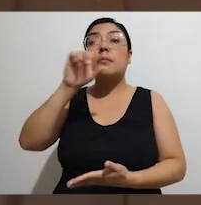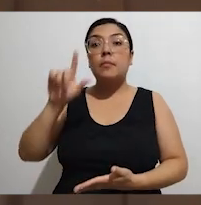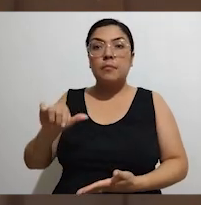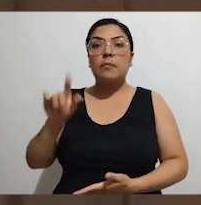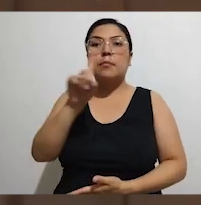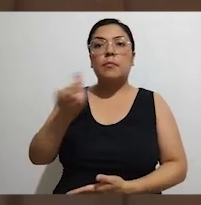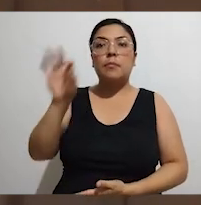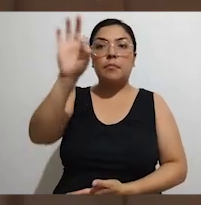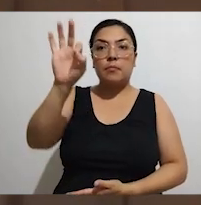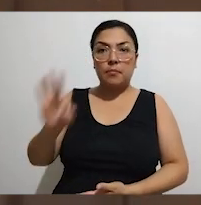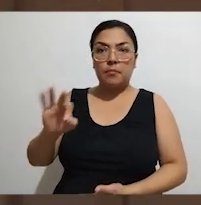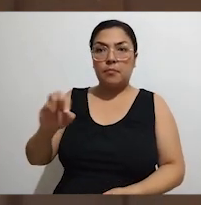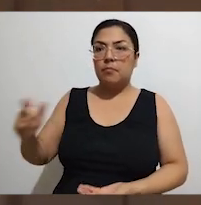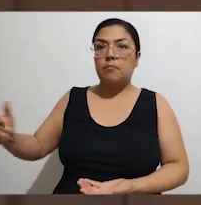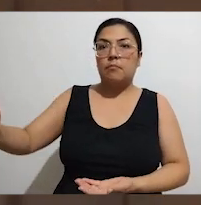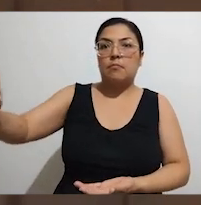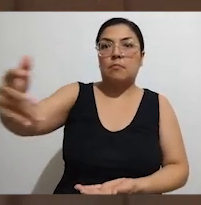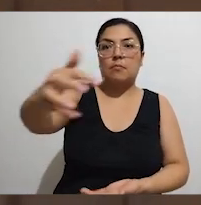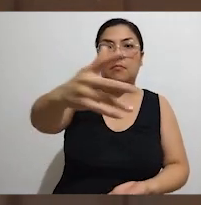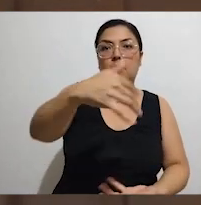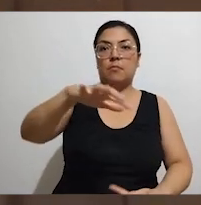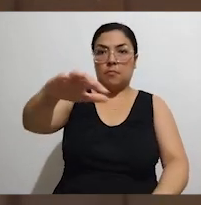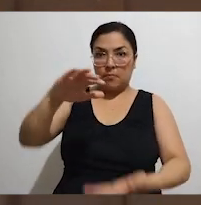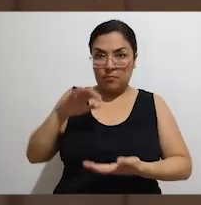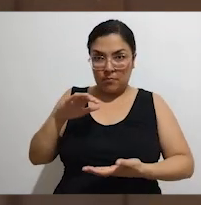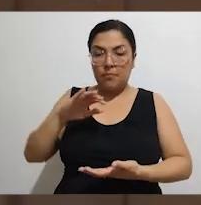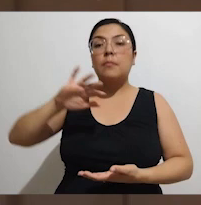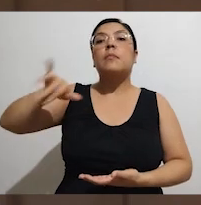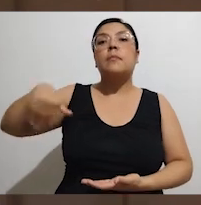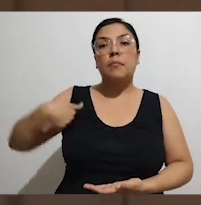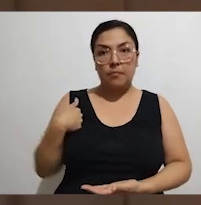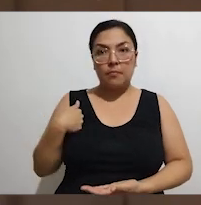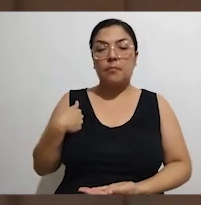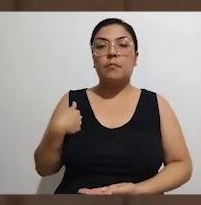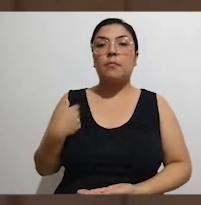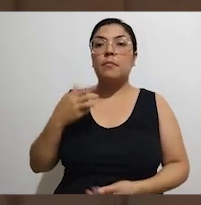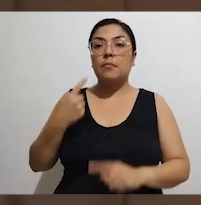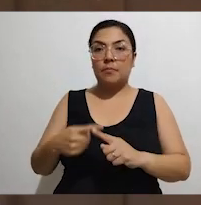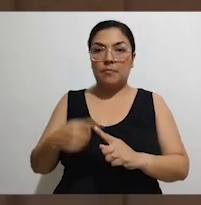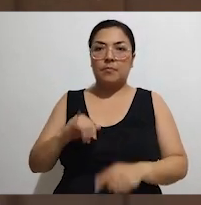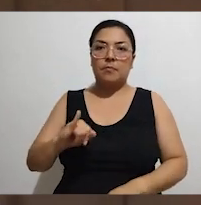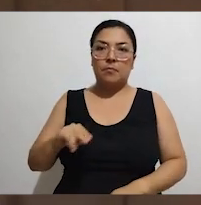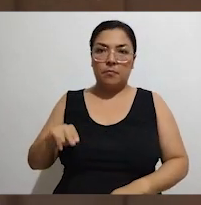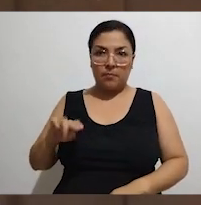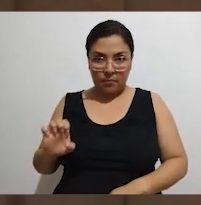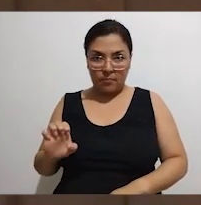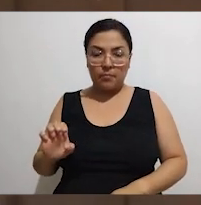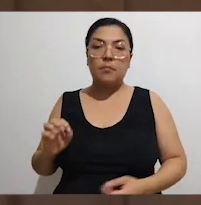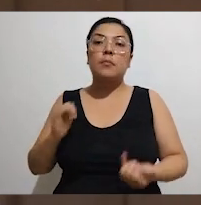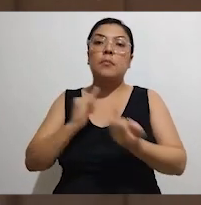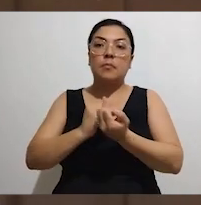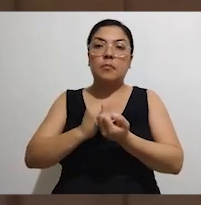paquetes electorales fueron recuperados por la autoridad electoral, por el Instituto Nacional Electoral y sus capacitadores asistentes